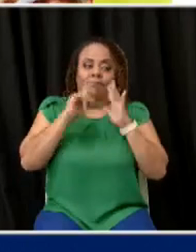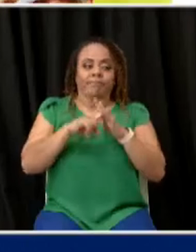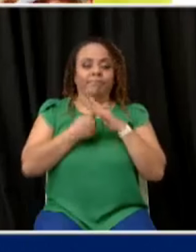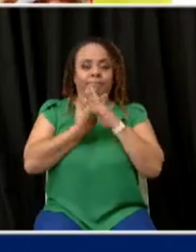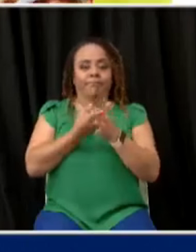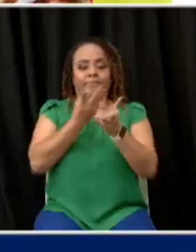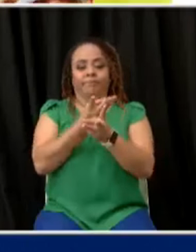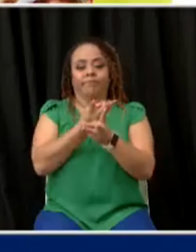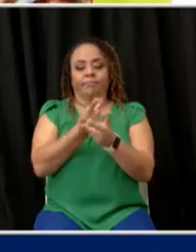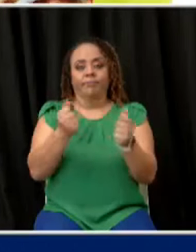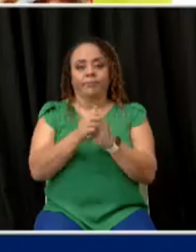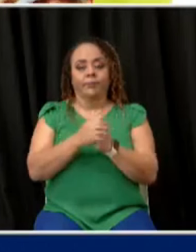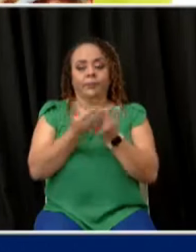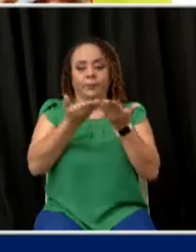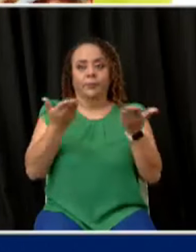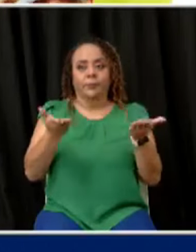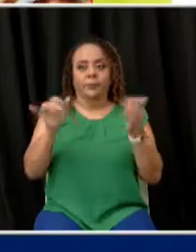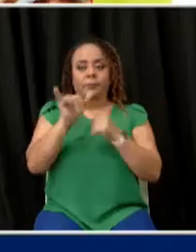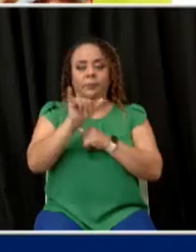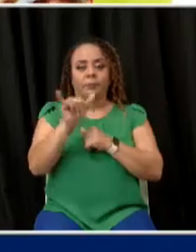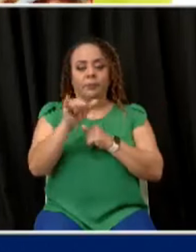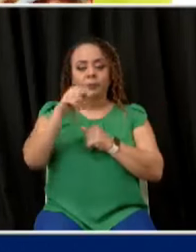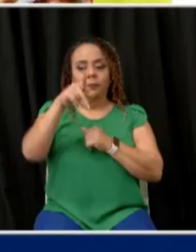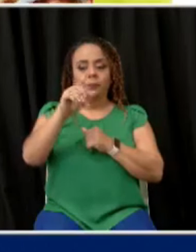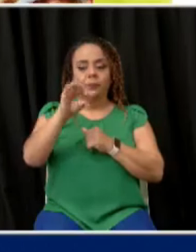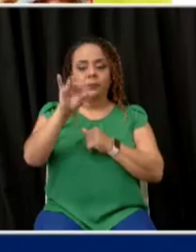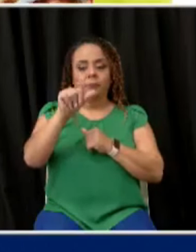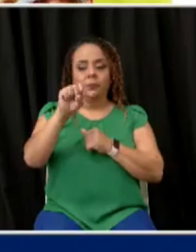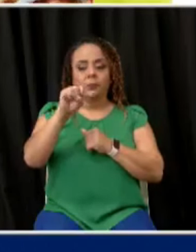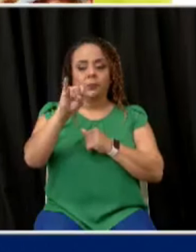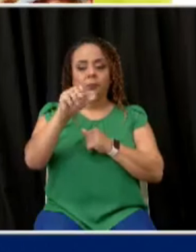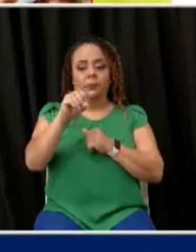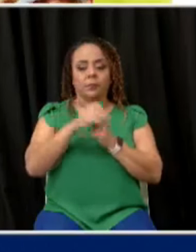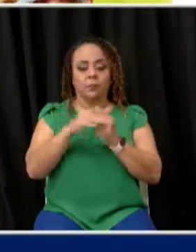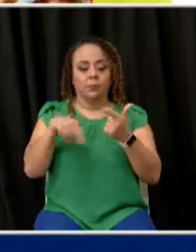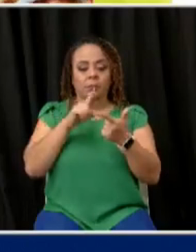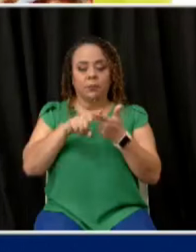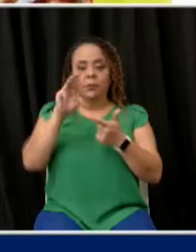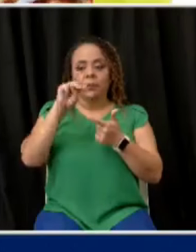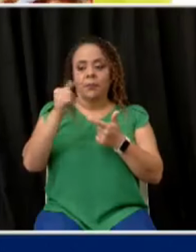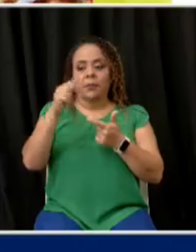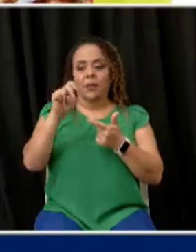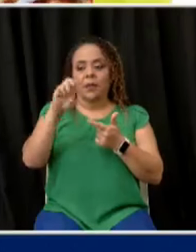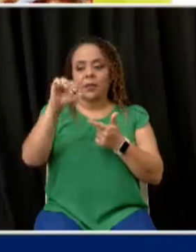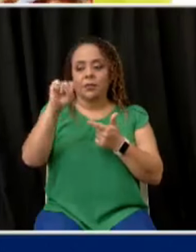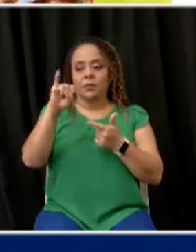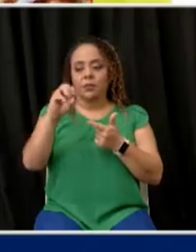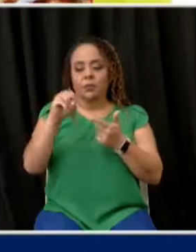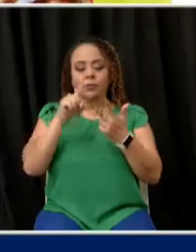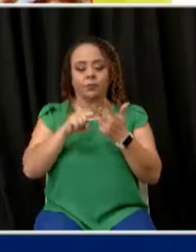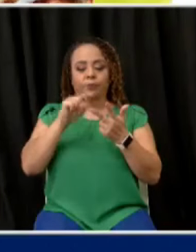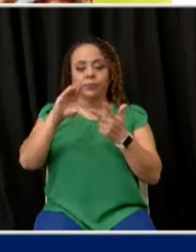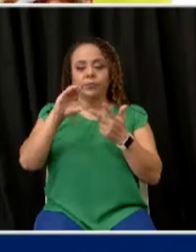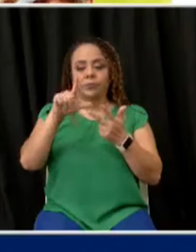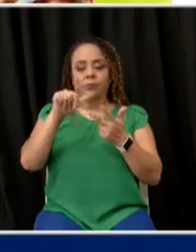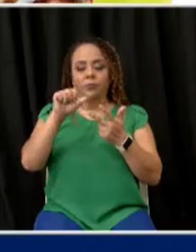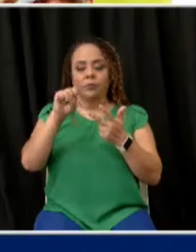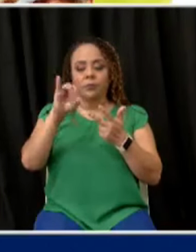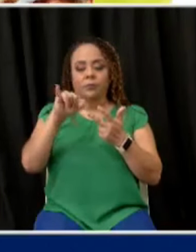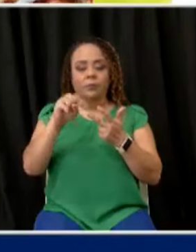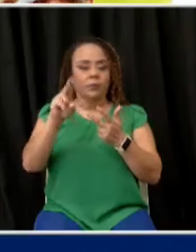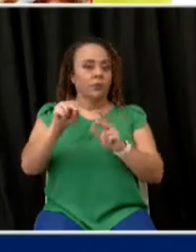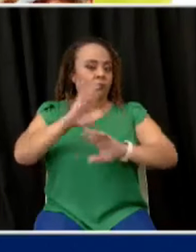perderse sustancias como potasio, como magnesio, como calcio, que pues no son suficientes como para que te dé